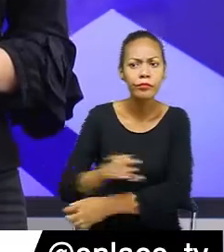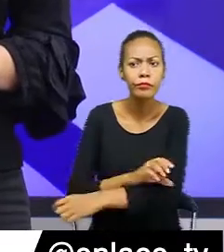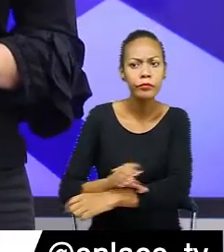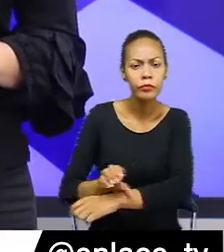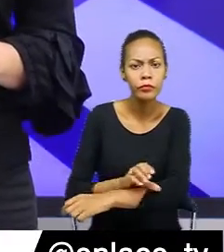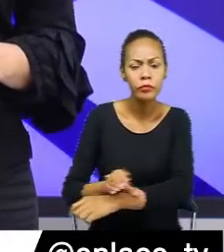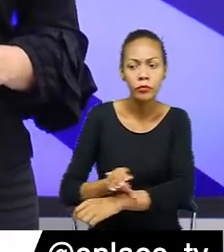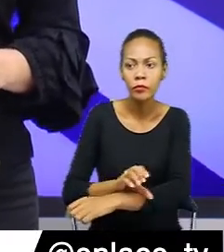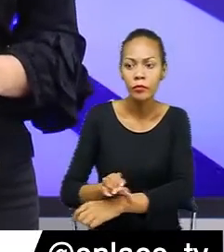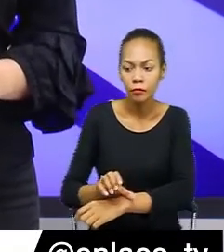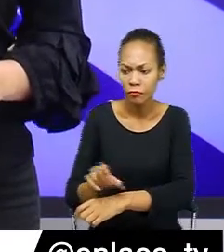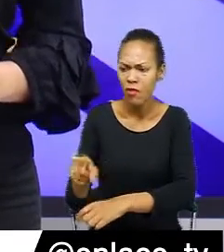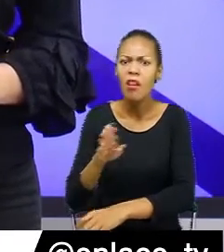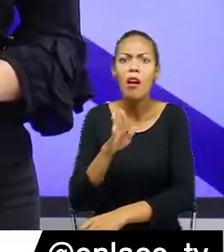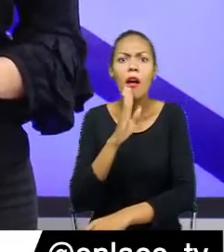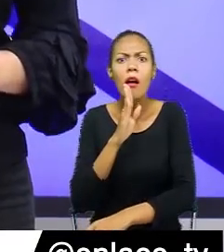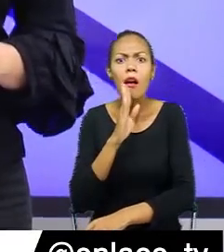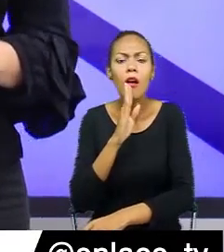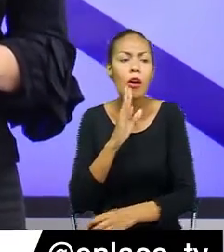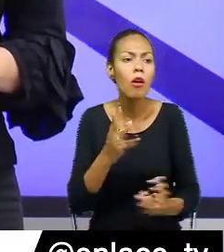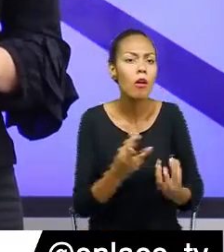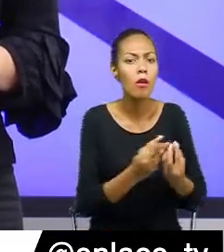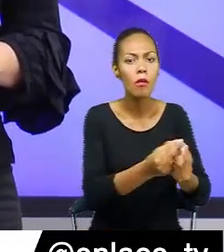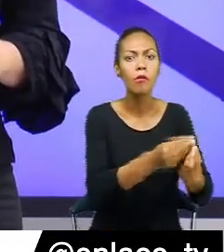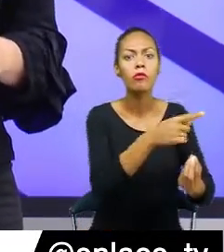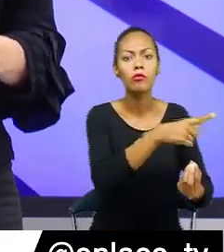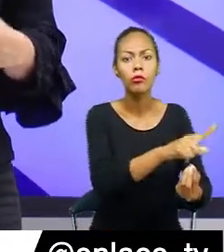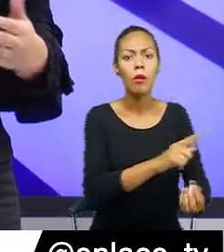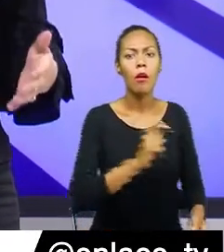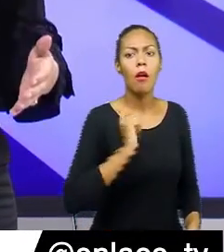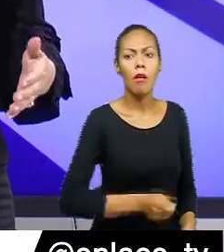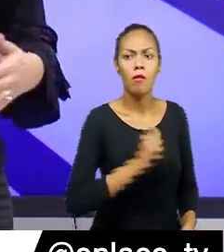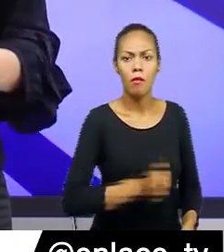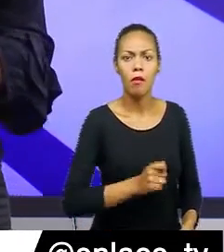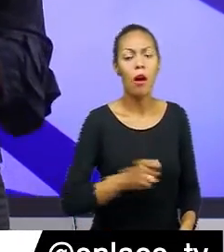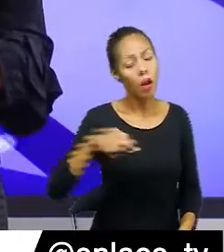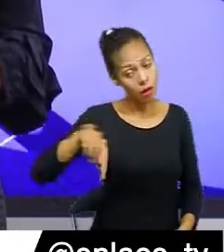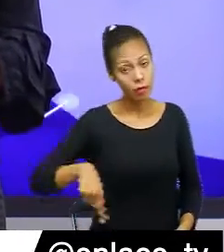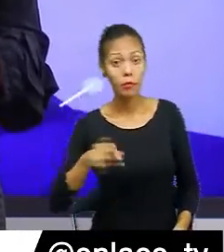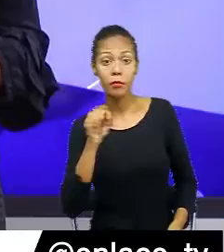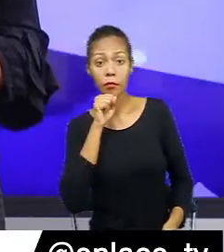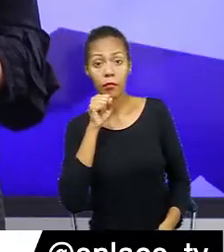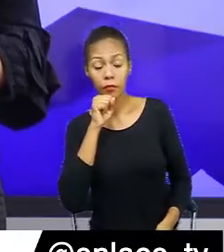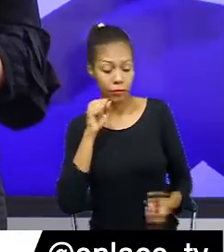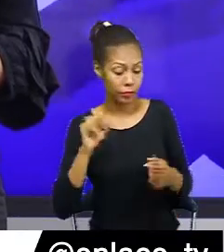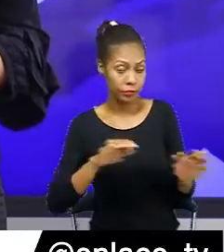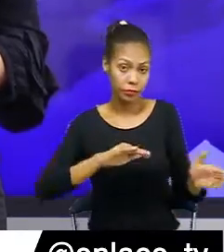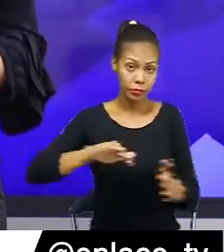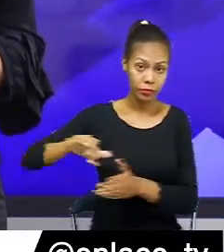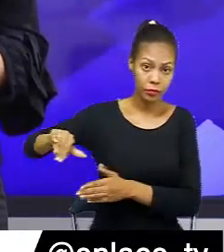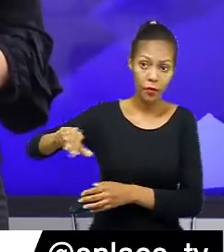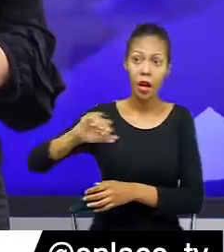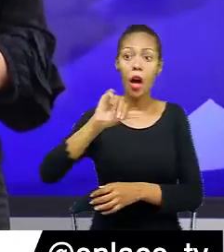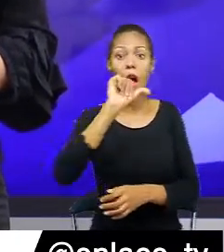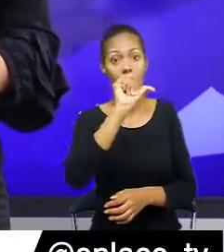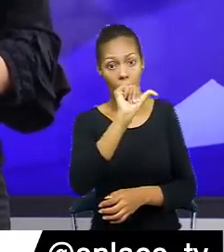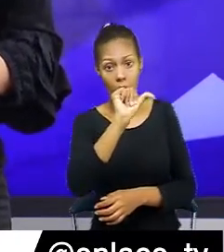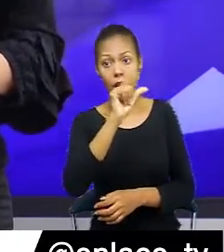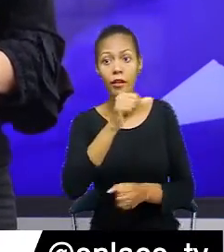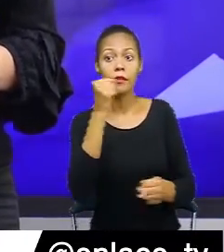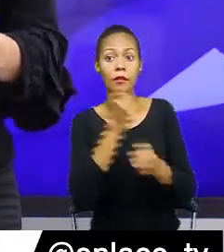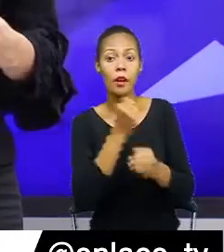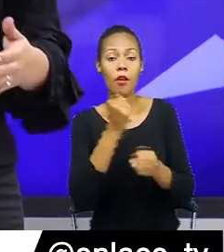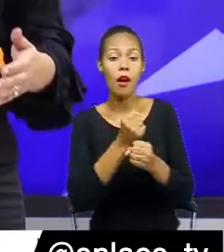abogados ubicados en el sector comercial de Barranca Bermeja. En otras noticias, una mujer trabajadora de fertilizantes colombianos